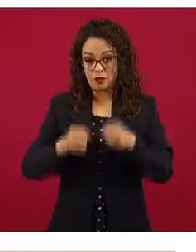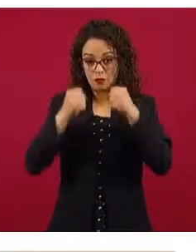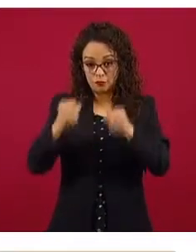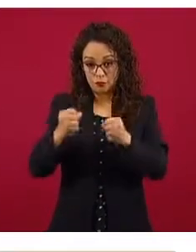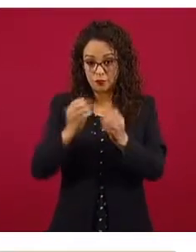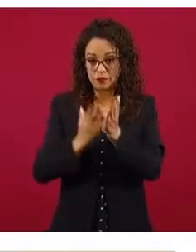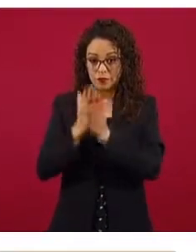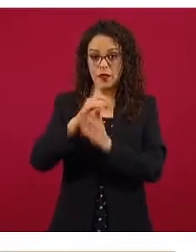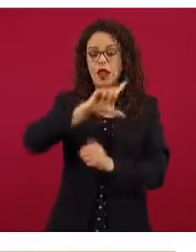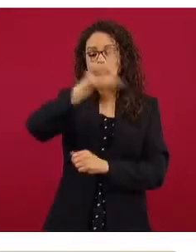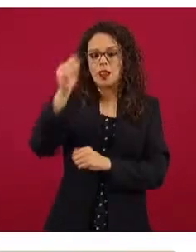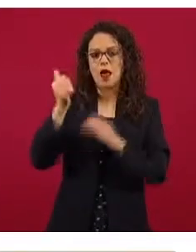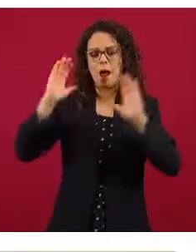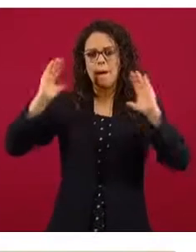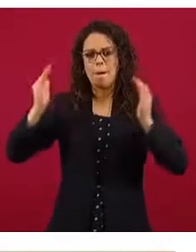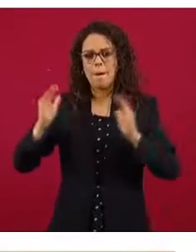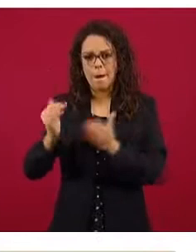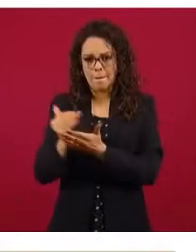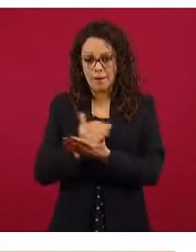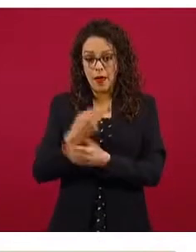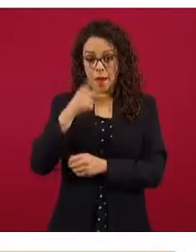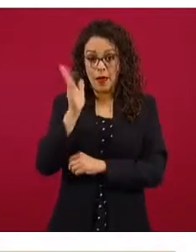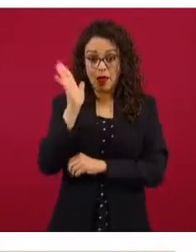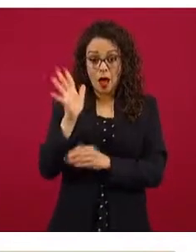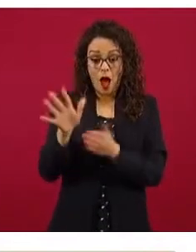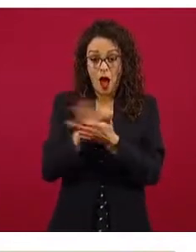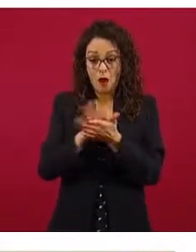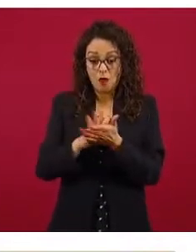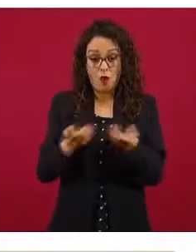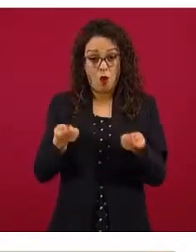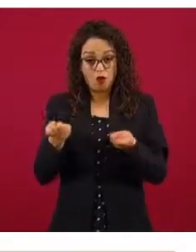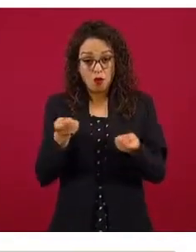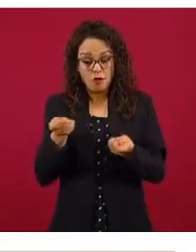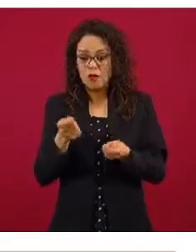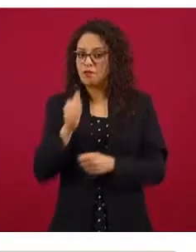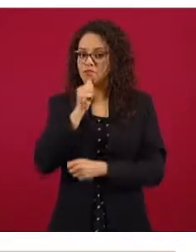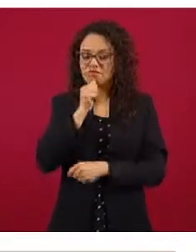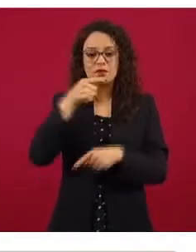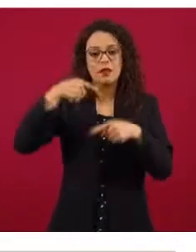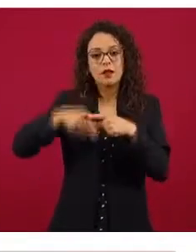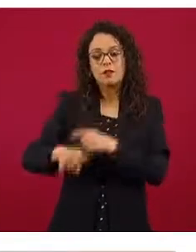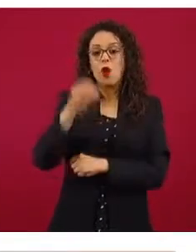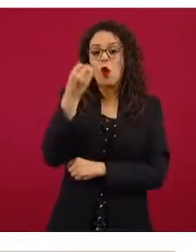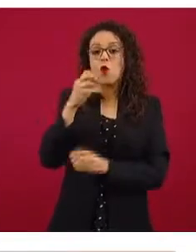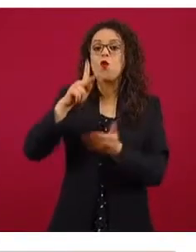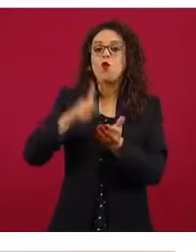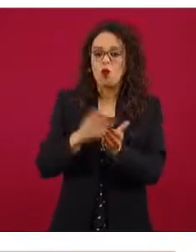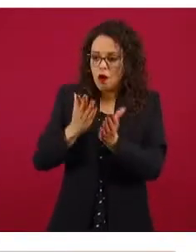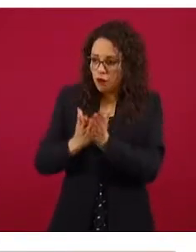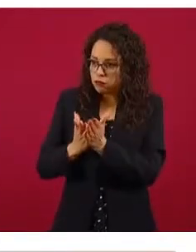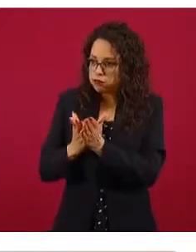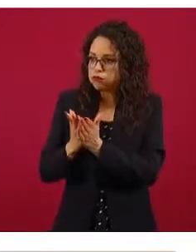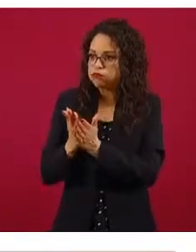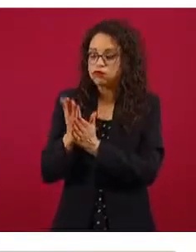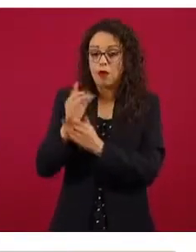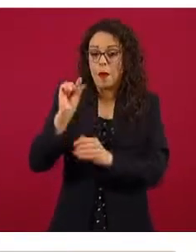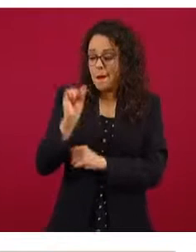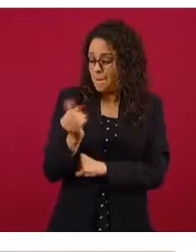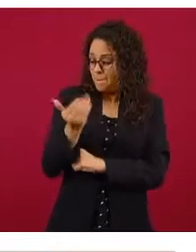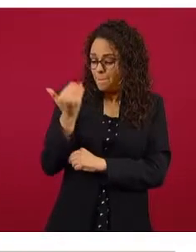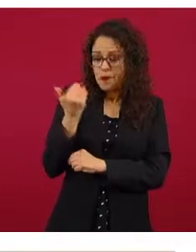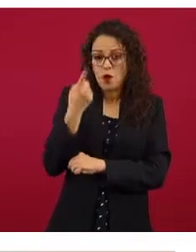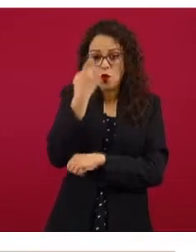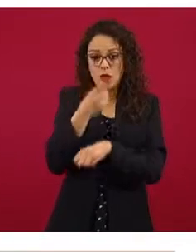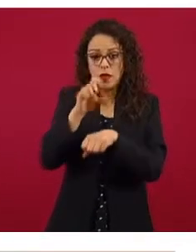haber terminado por completo el control epidémico, después empezó a subir en octubre y tiene apenas una semana de reducción en